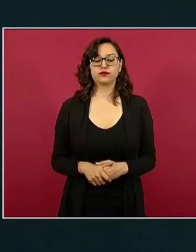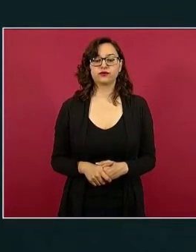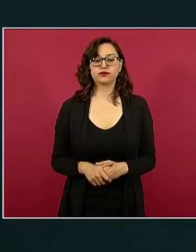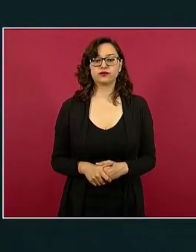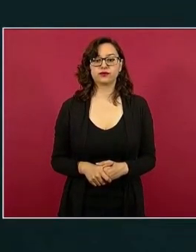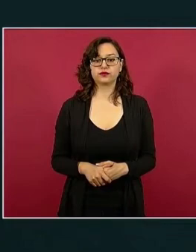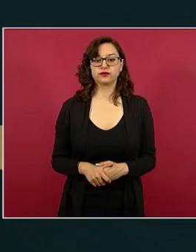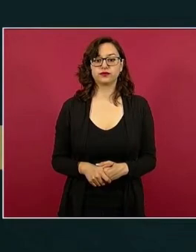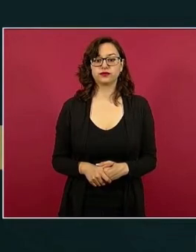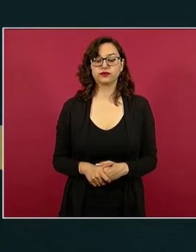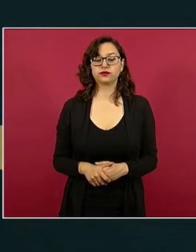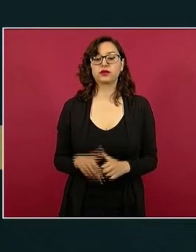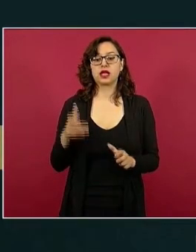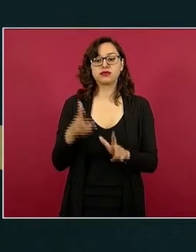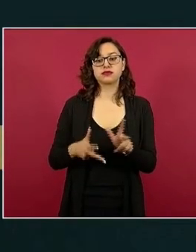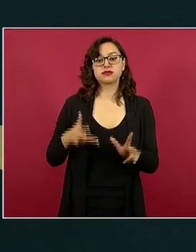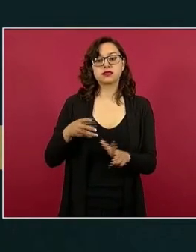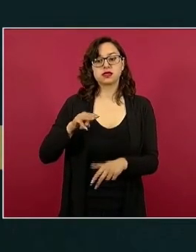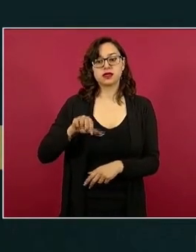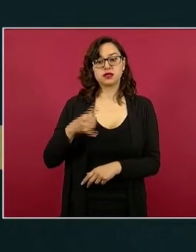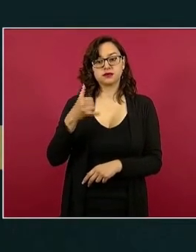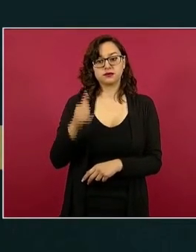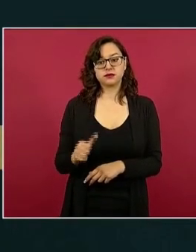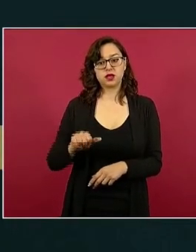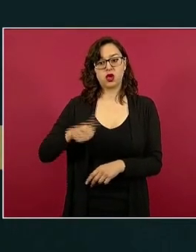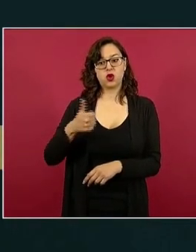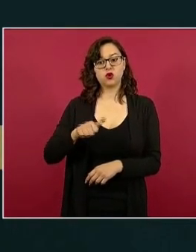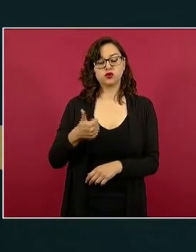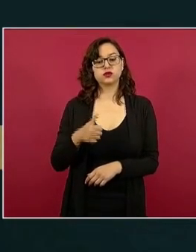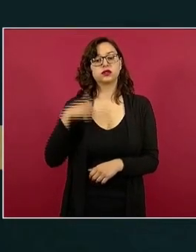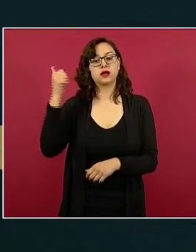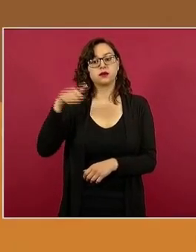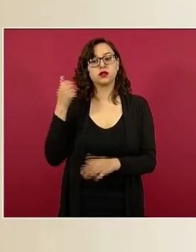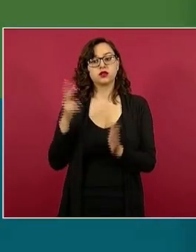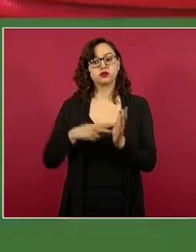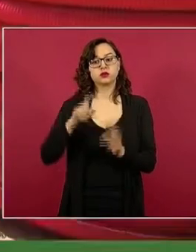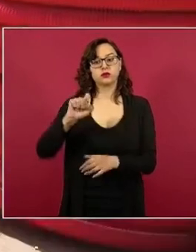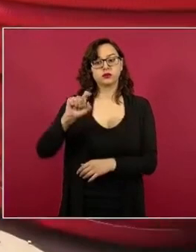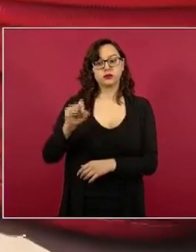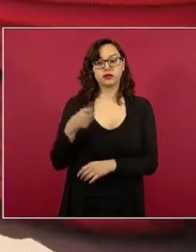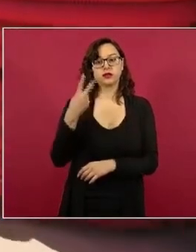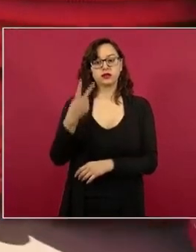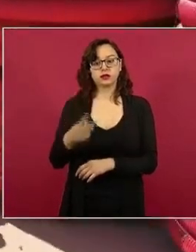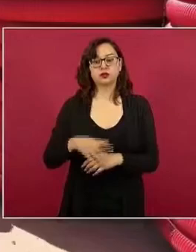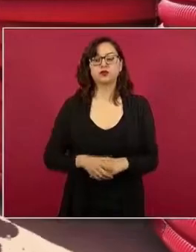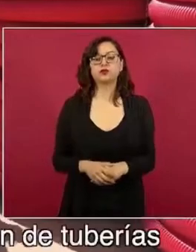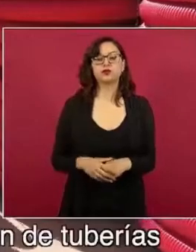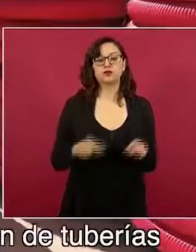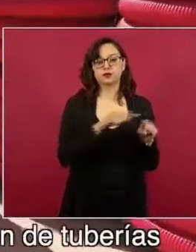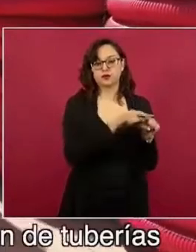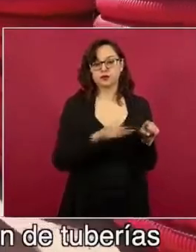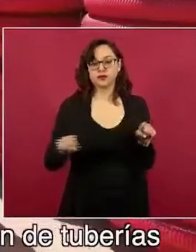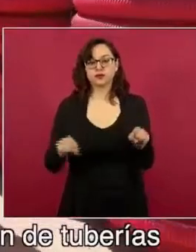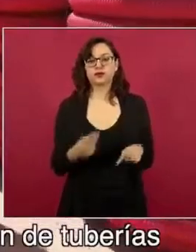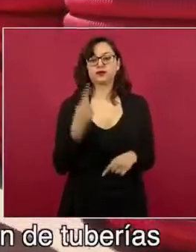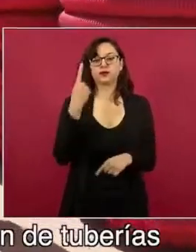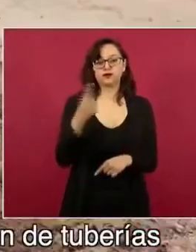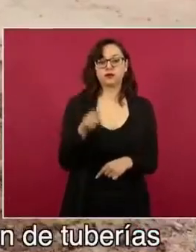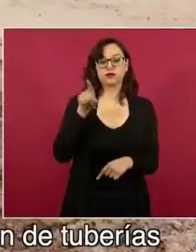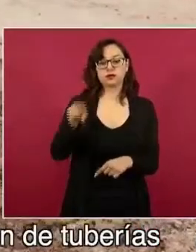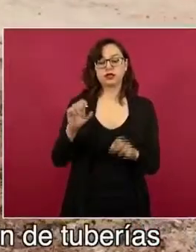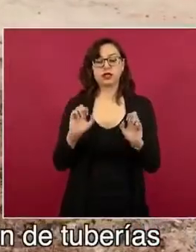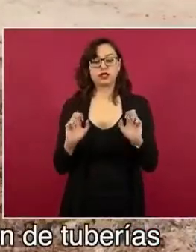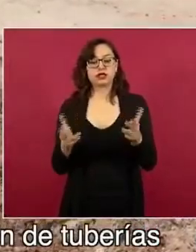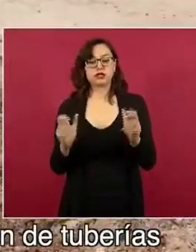Tren Maya. Reporte de avances. 11 de abril de 2022. En el tramo 1, se realiza en Palenque, Chiapas,